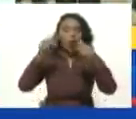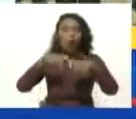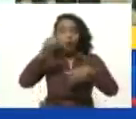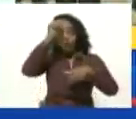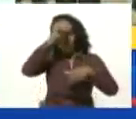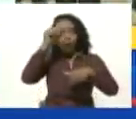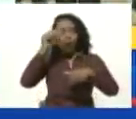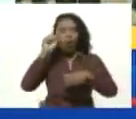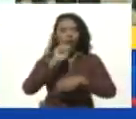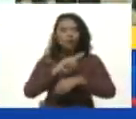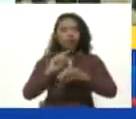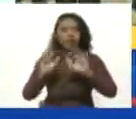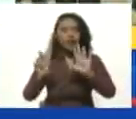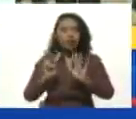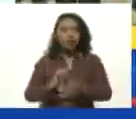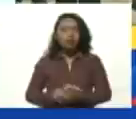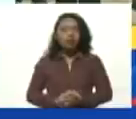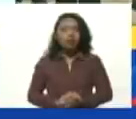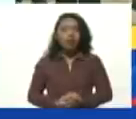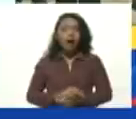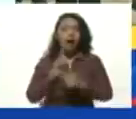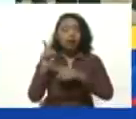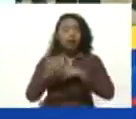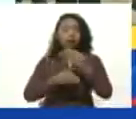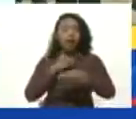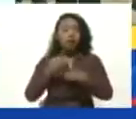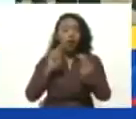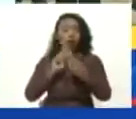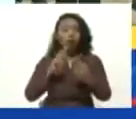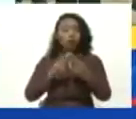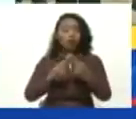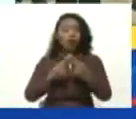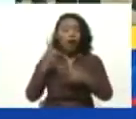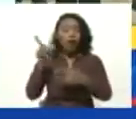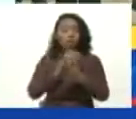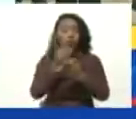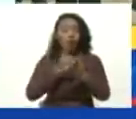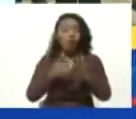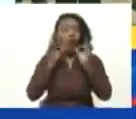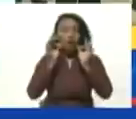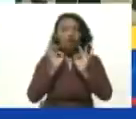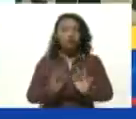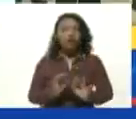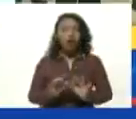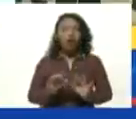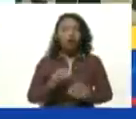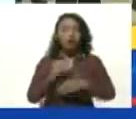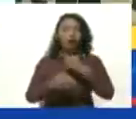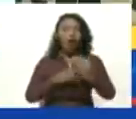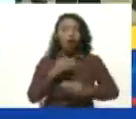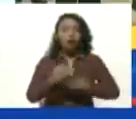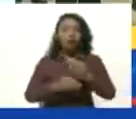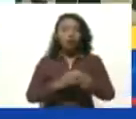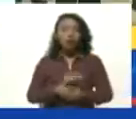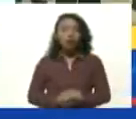domingo 17. Así se dio a conocer en el documento que oficialmente emitió